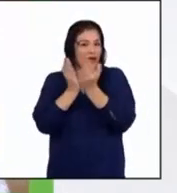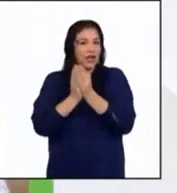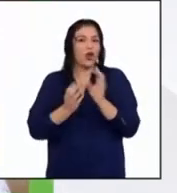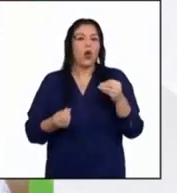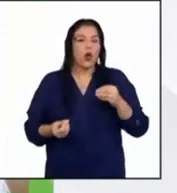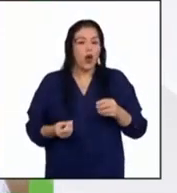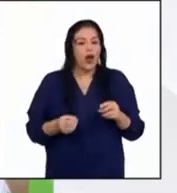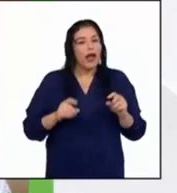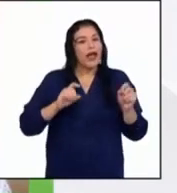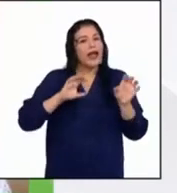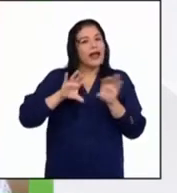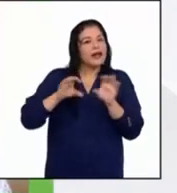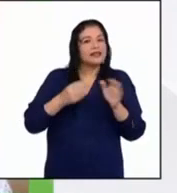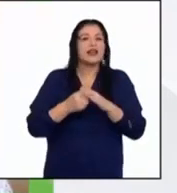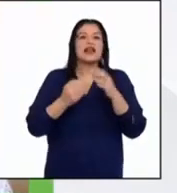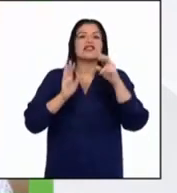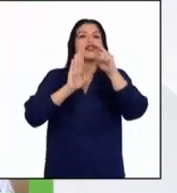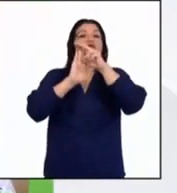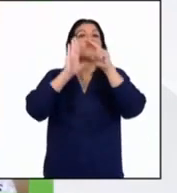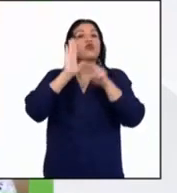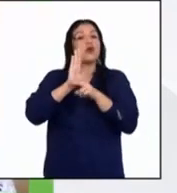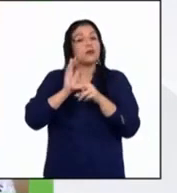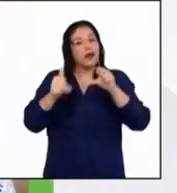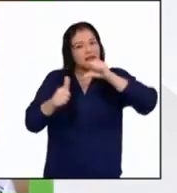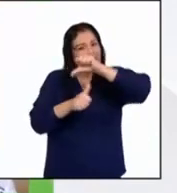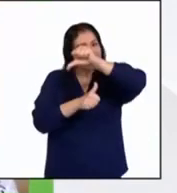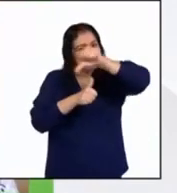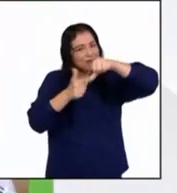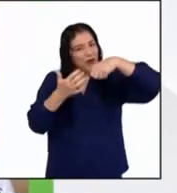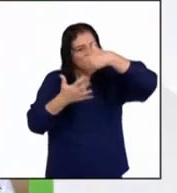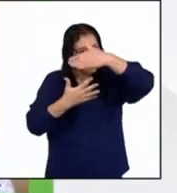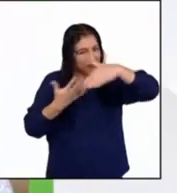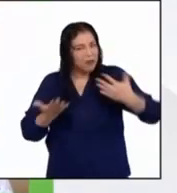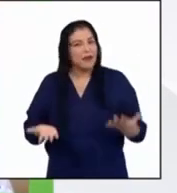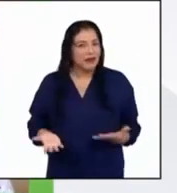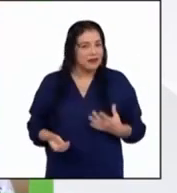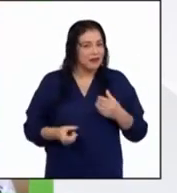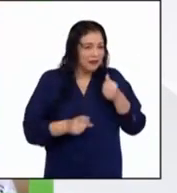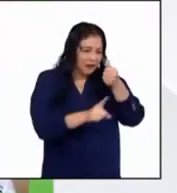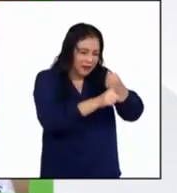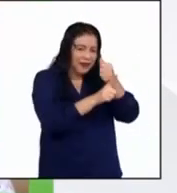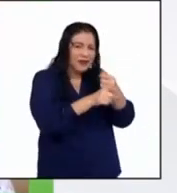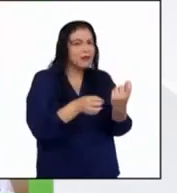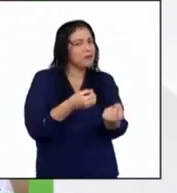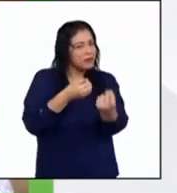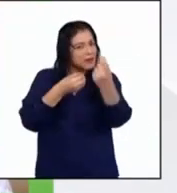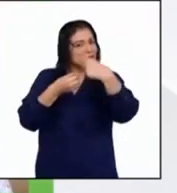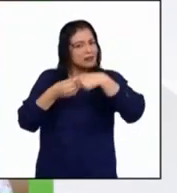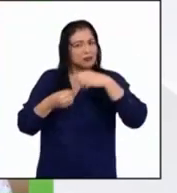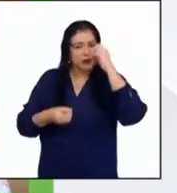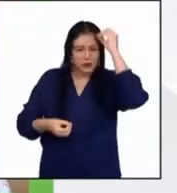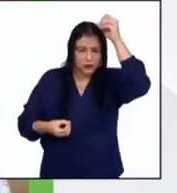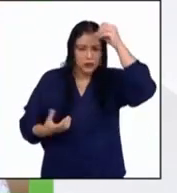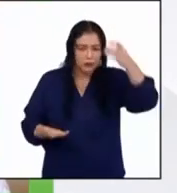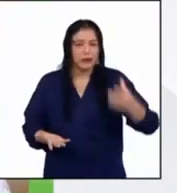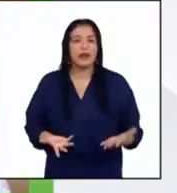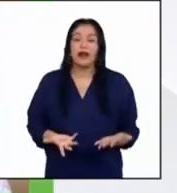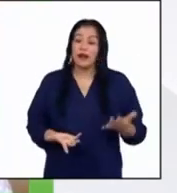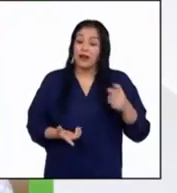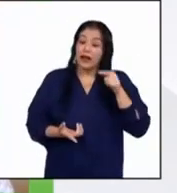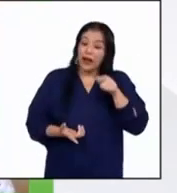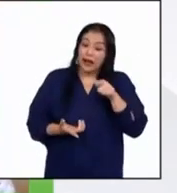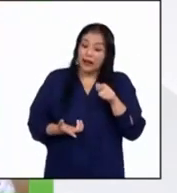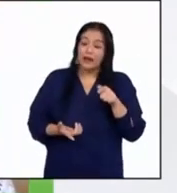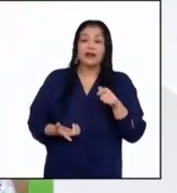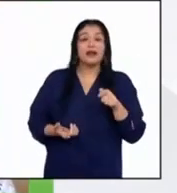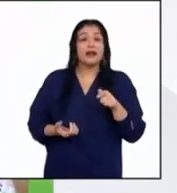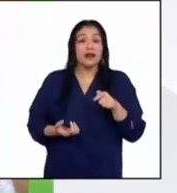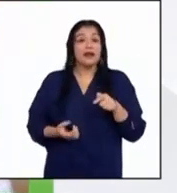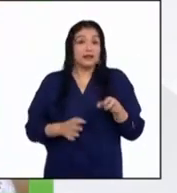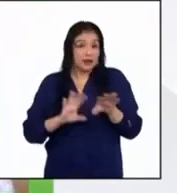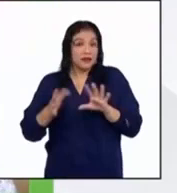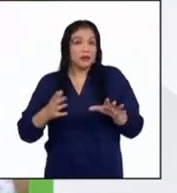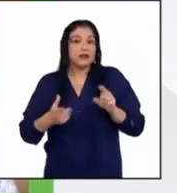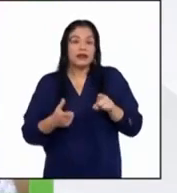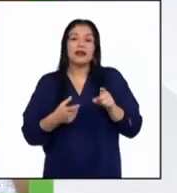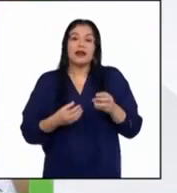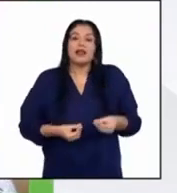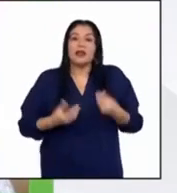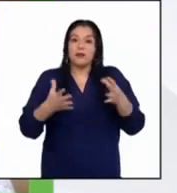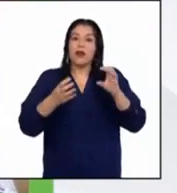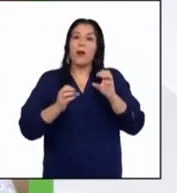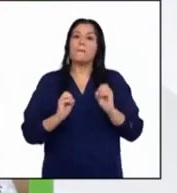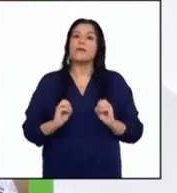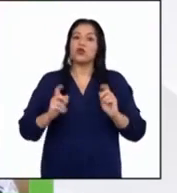de las normas de convivencia, las y los adolescentes les estamos dando la oportunidad que